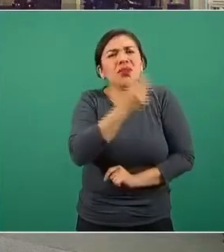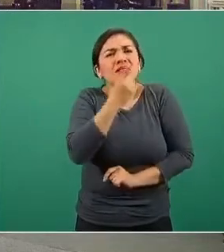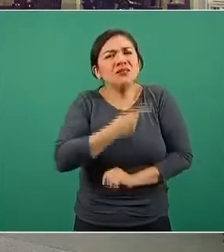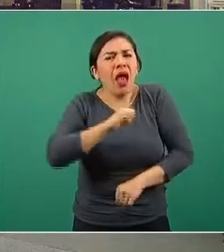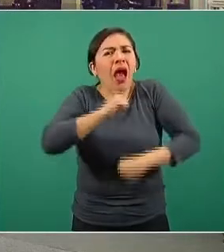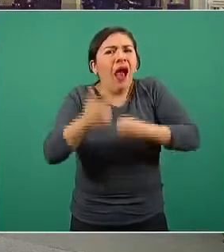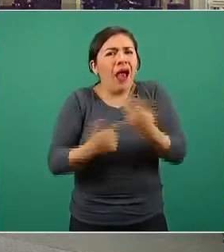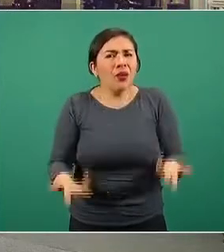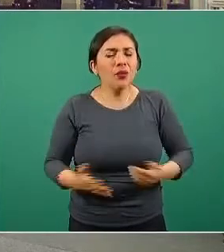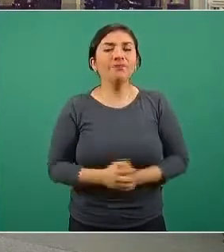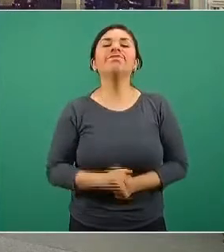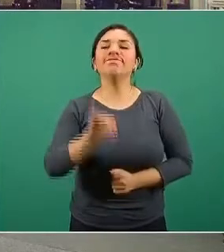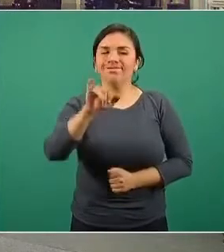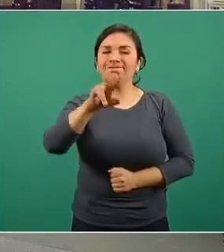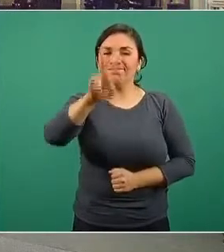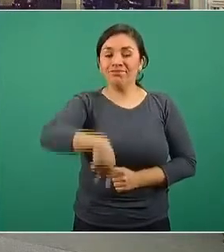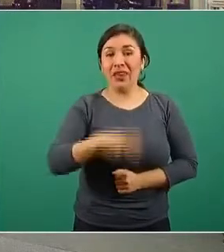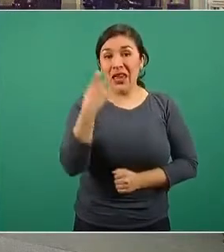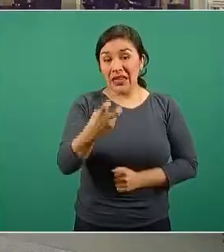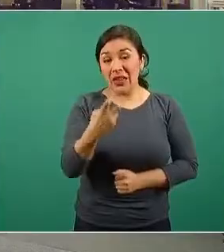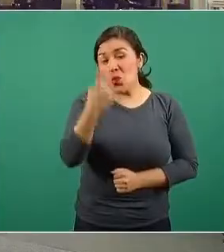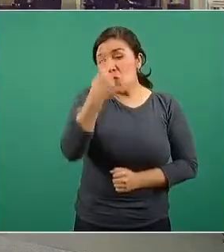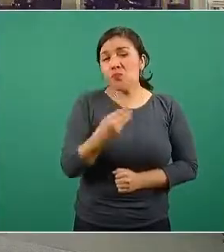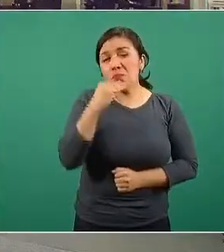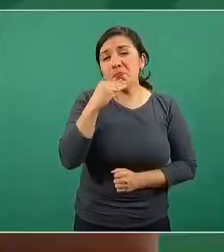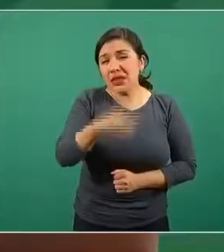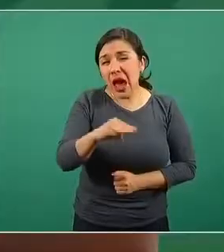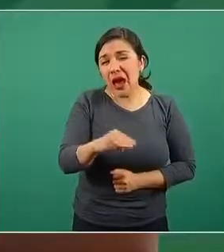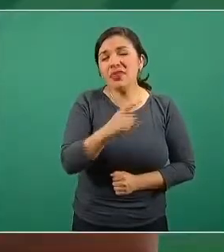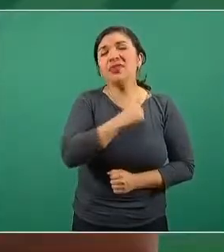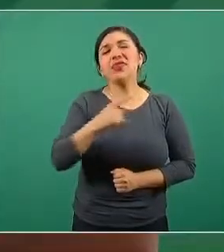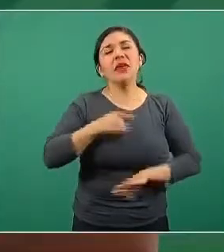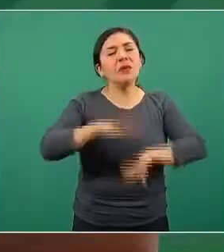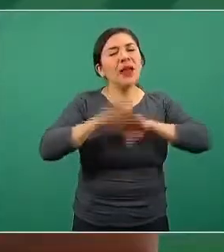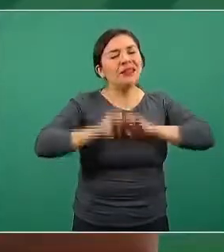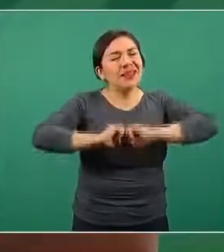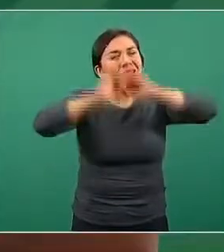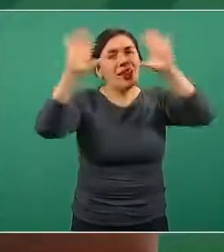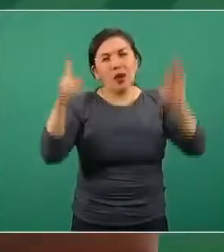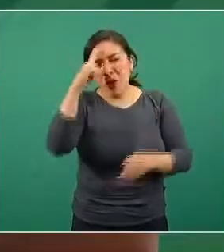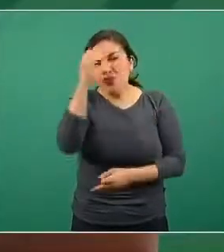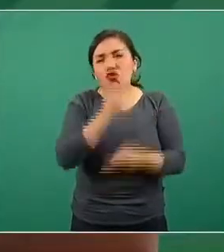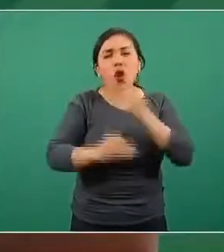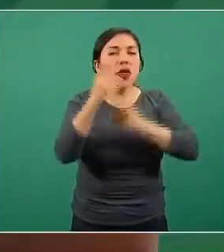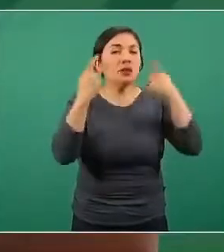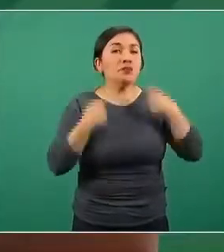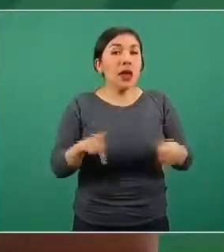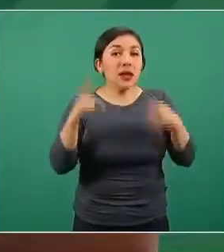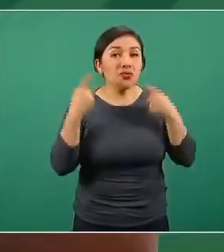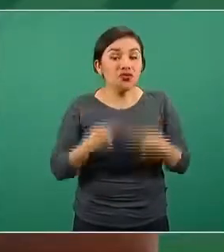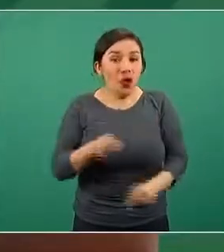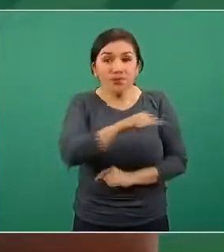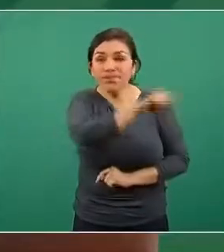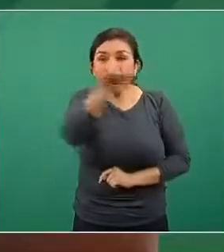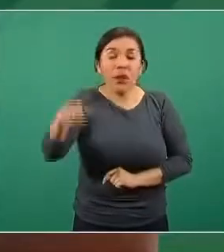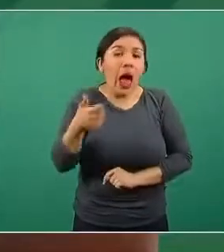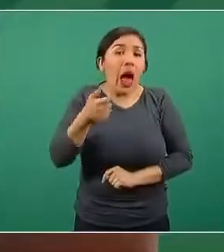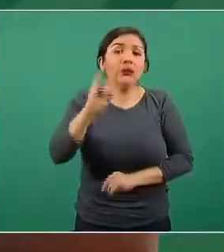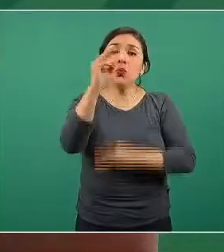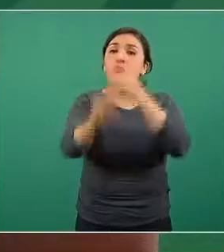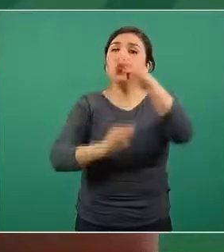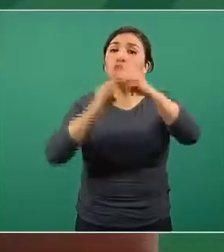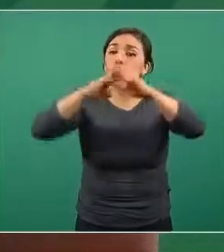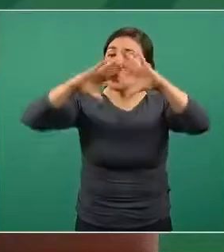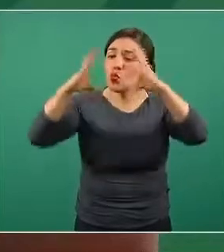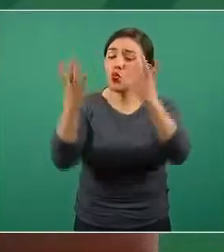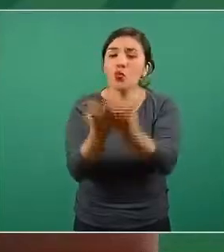respecto. Claro, creo que el mensaje tiene que ser claro para todas las personas en el mundo, al final,